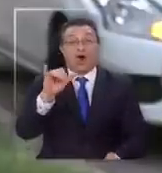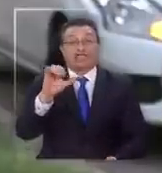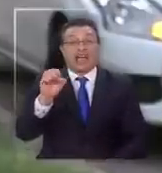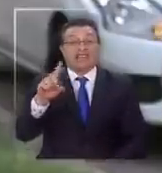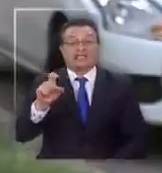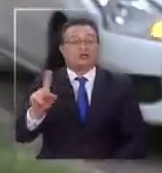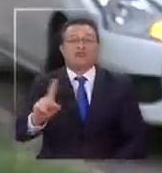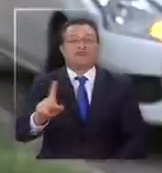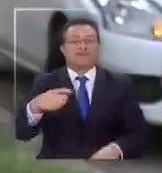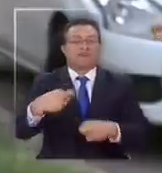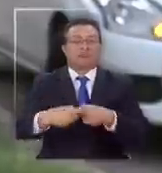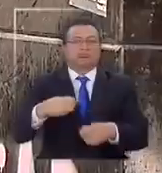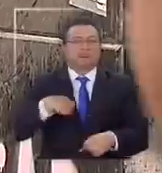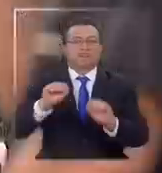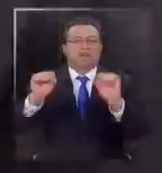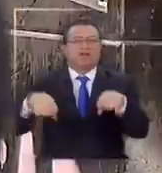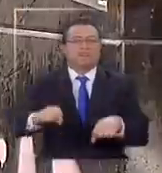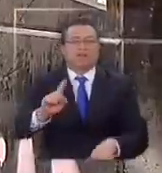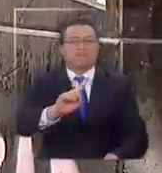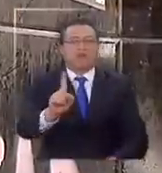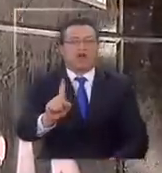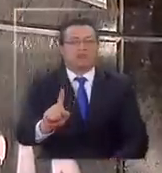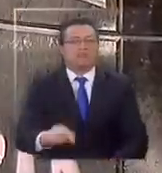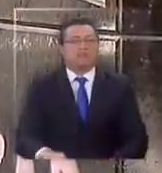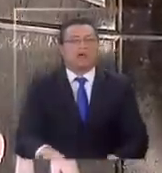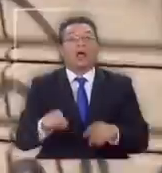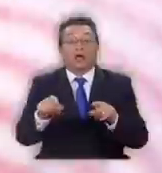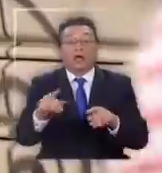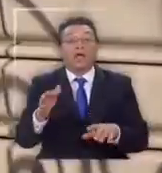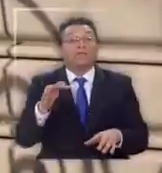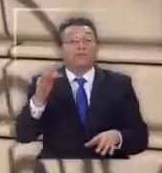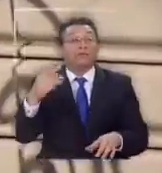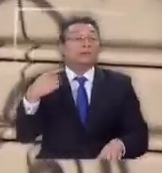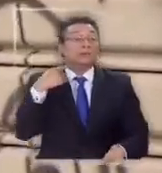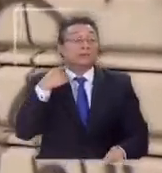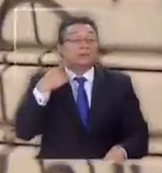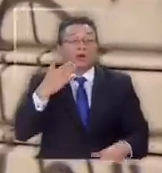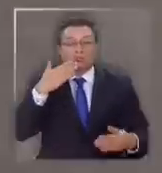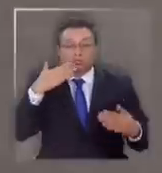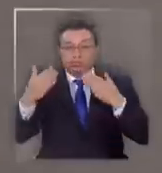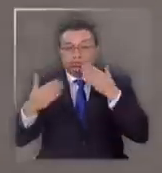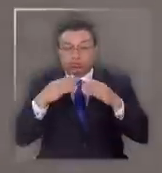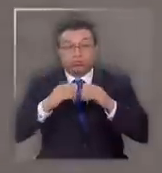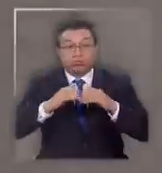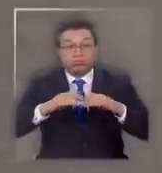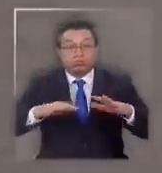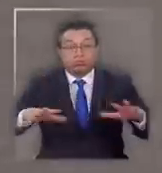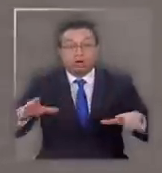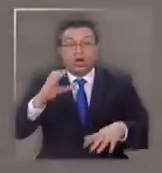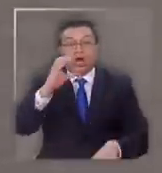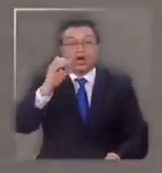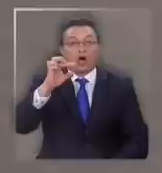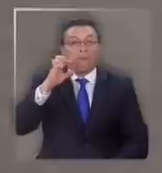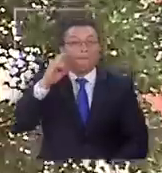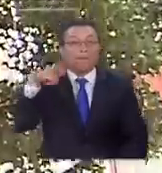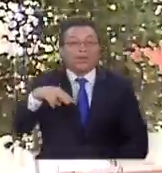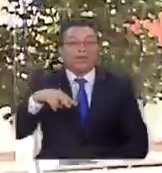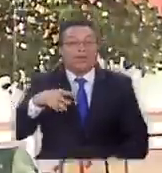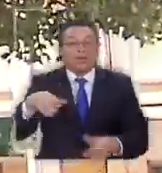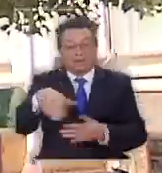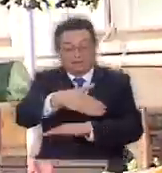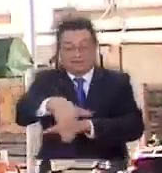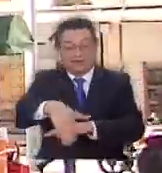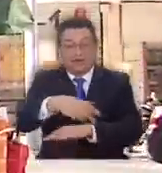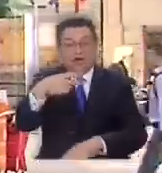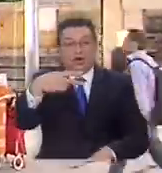aceptado. Otro de los episodios que pudo haber marcado su futuro fue el masivo contagio de personas en la Compin de Huérfanos, hecho